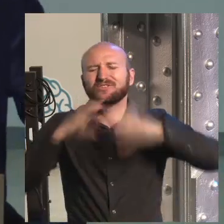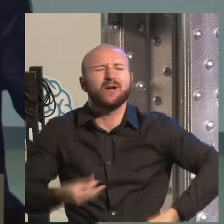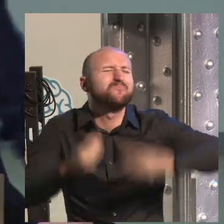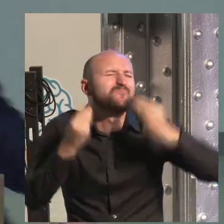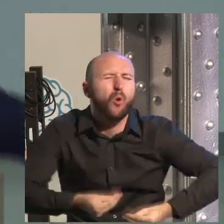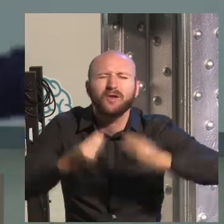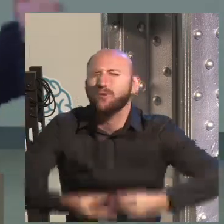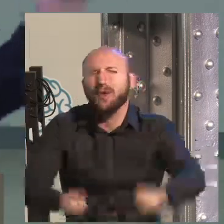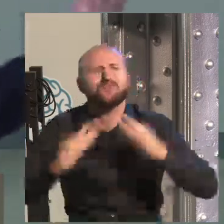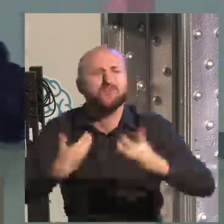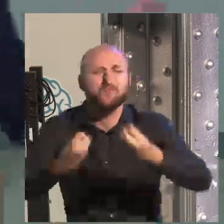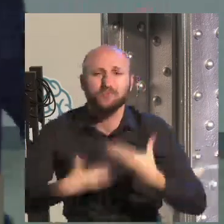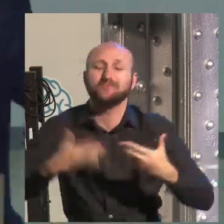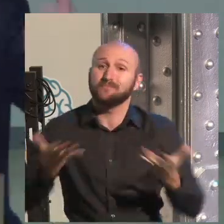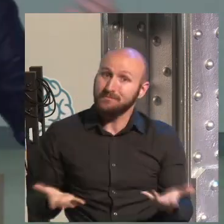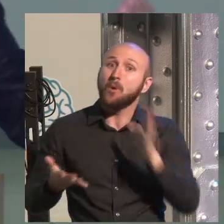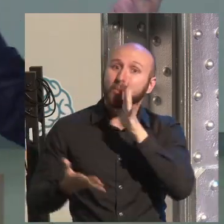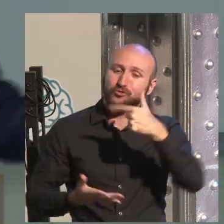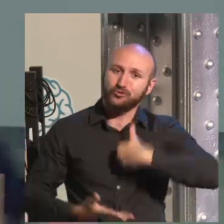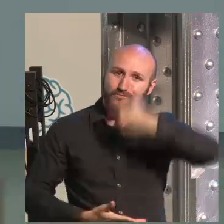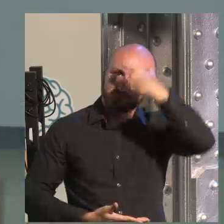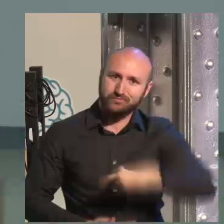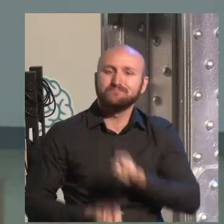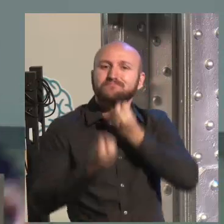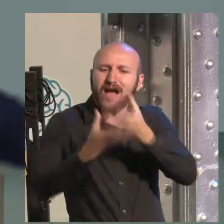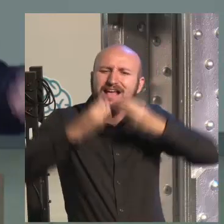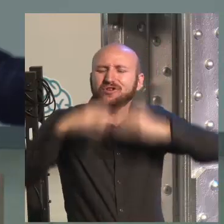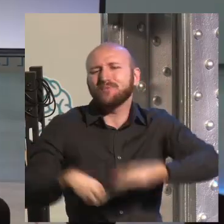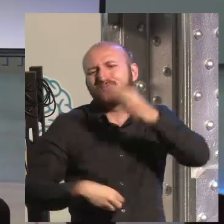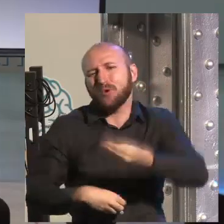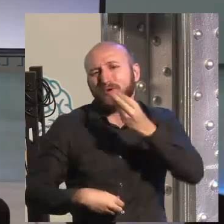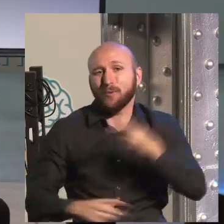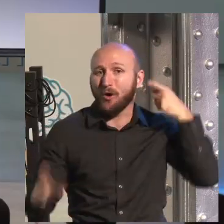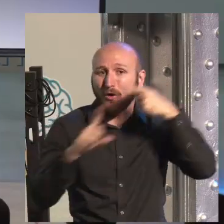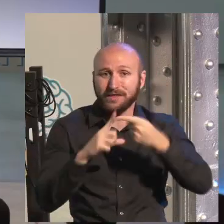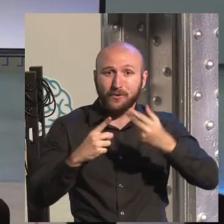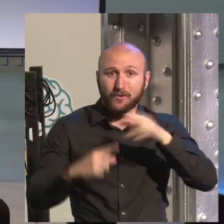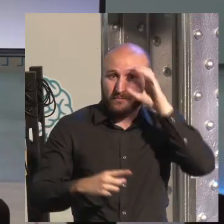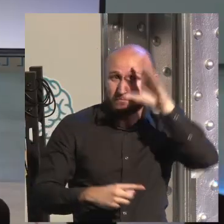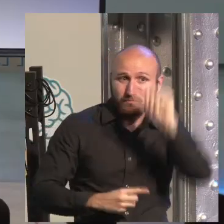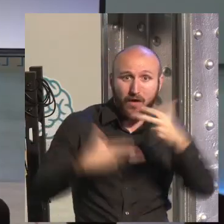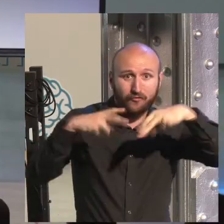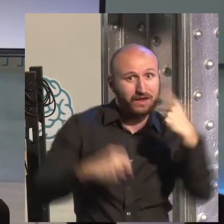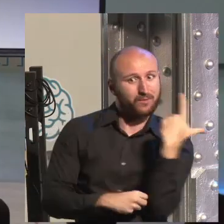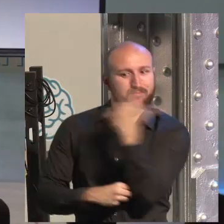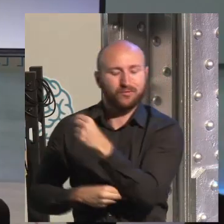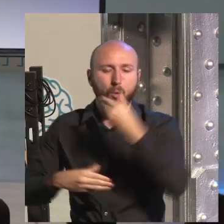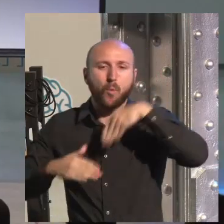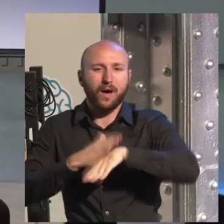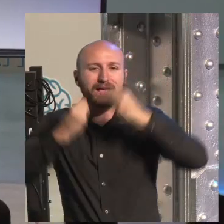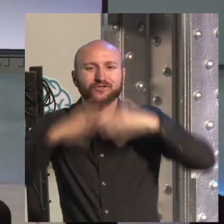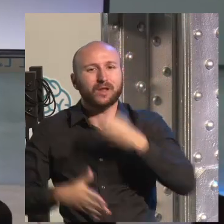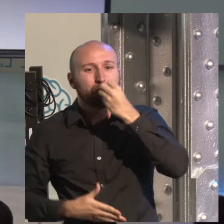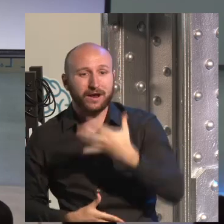que voy a intentar contaros una historia, para que os vayáis de aquí con una historia nueva, que a lo mejor no sabéis, no conocéis. Es una historia de